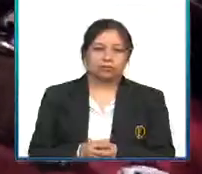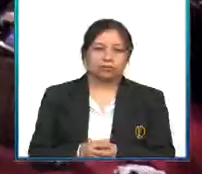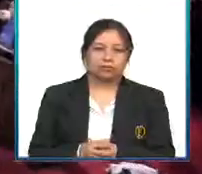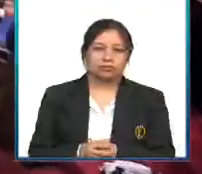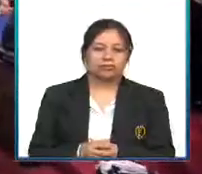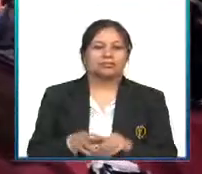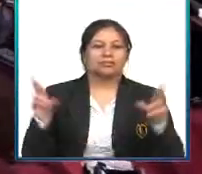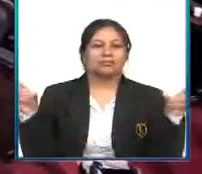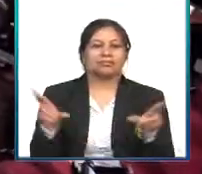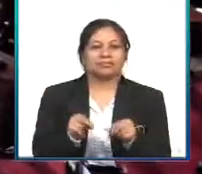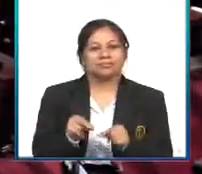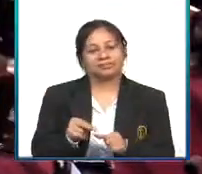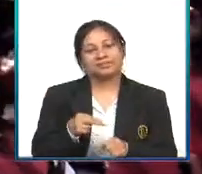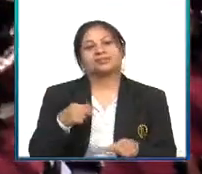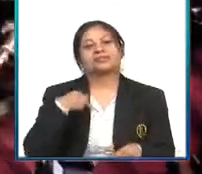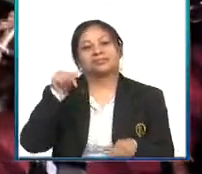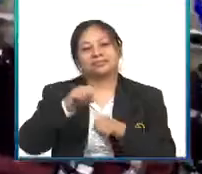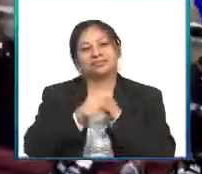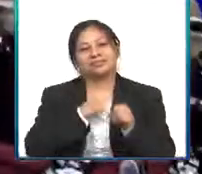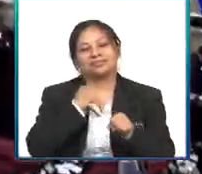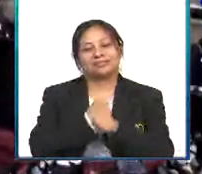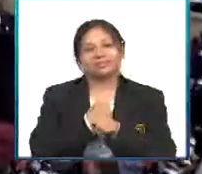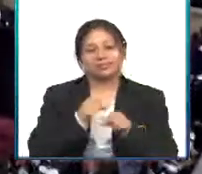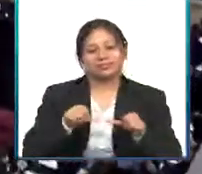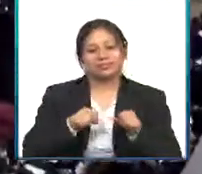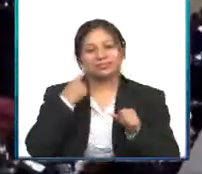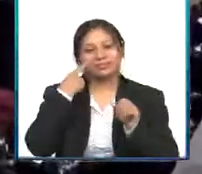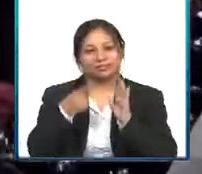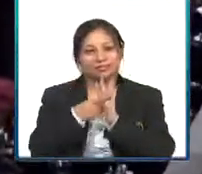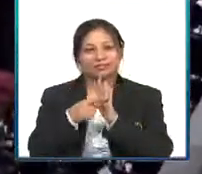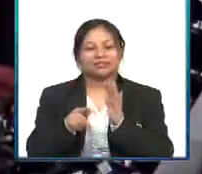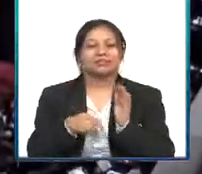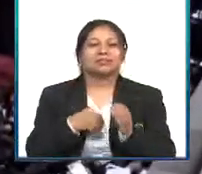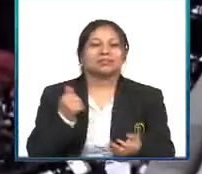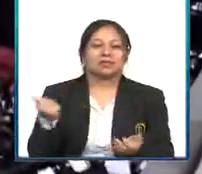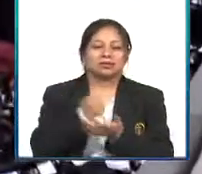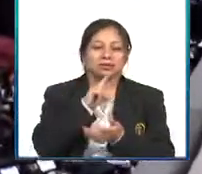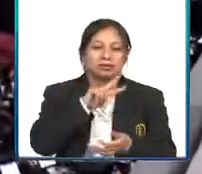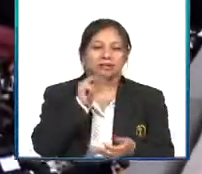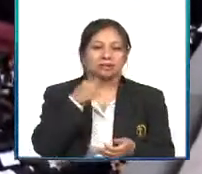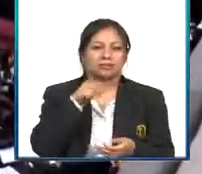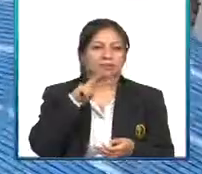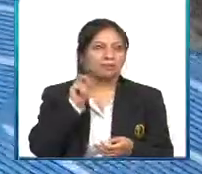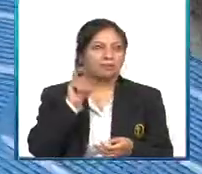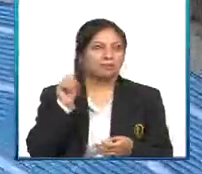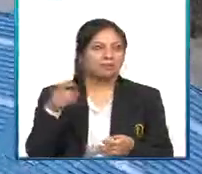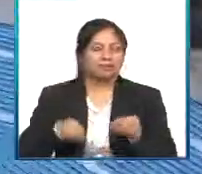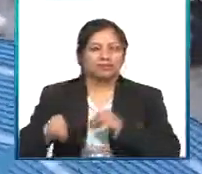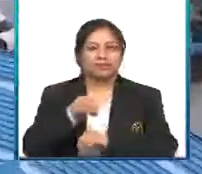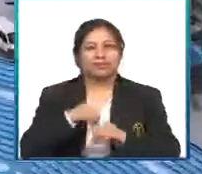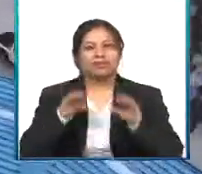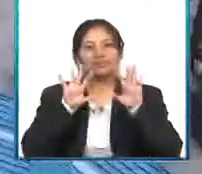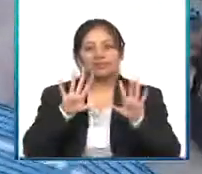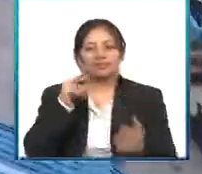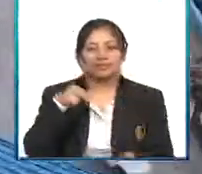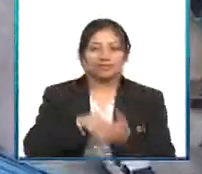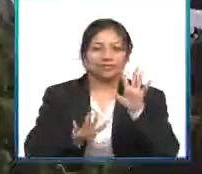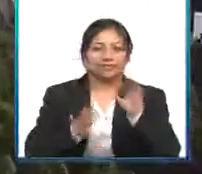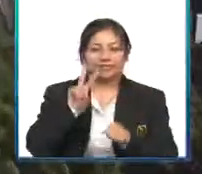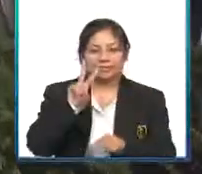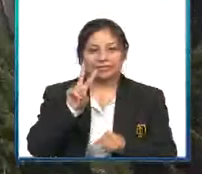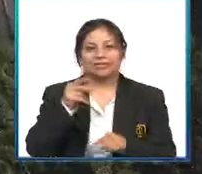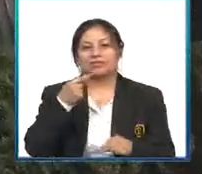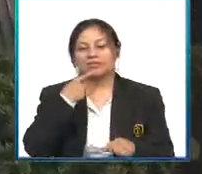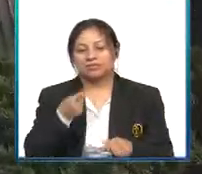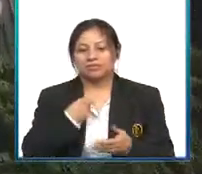En nuestro resumen de labores de este año, destacamos en el siguiente reportaje la aprobación del Decreto 2-2020, que reforma el Decreto 10-2012, Ley de